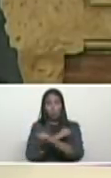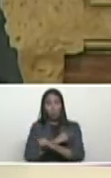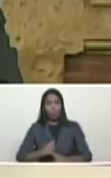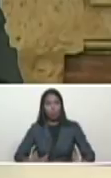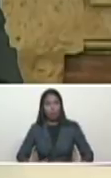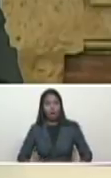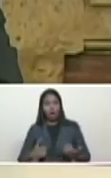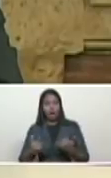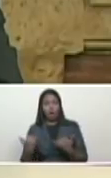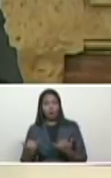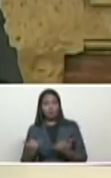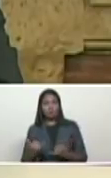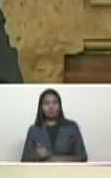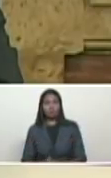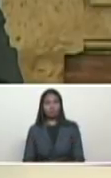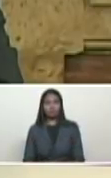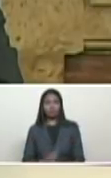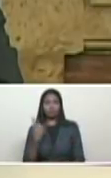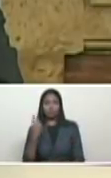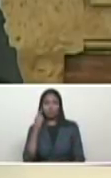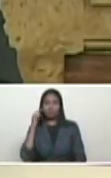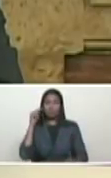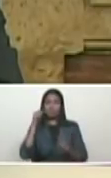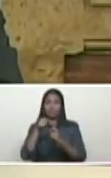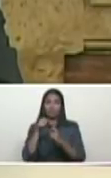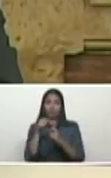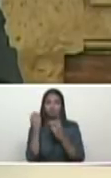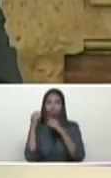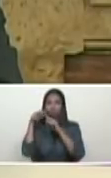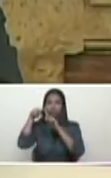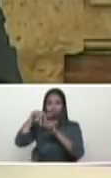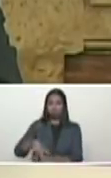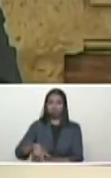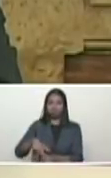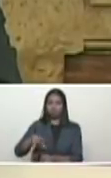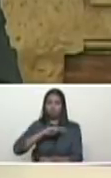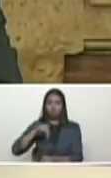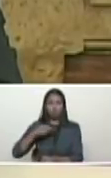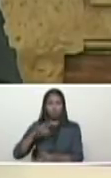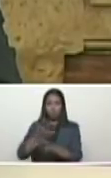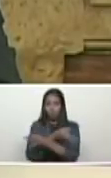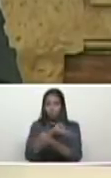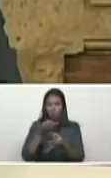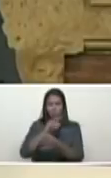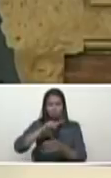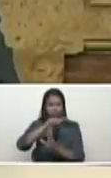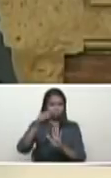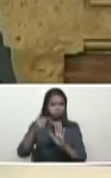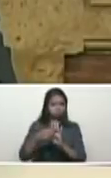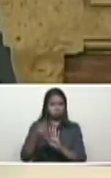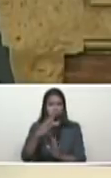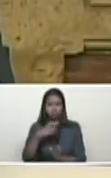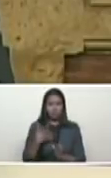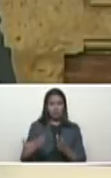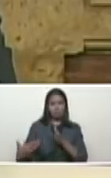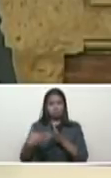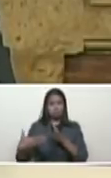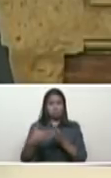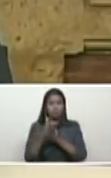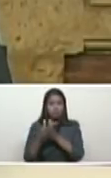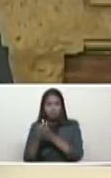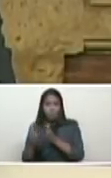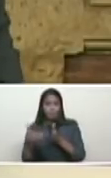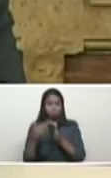y le tocará un solo destino la derrota la derrota absoluta de cualquier intento de destruir nuestro país